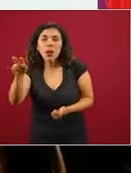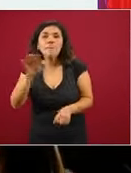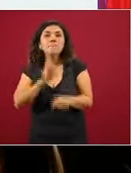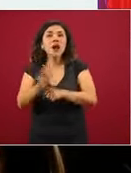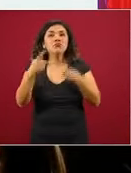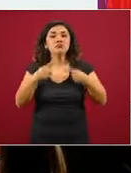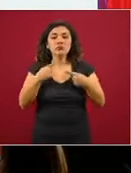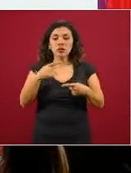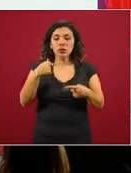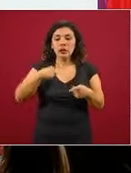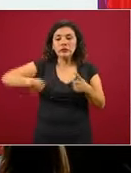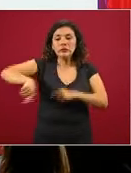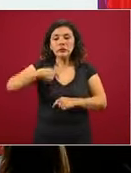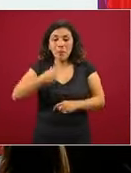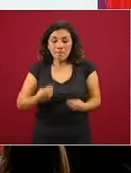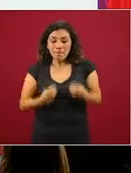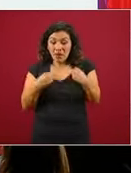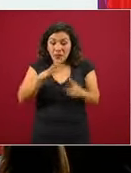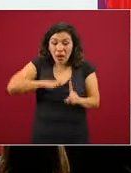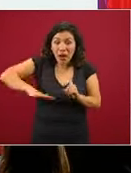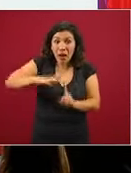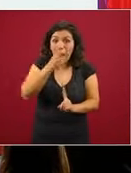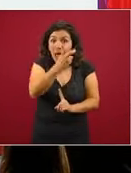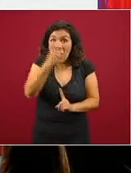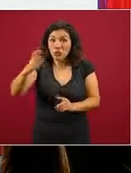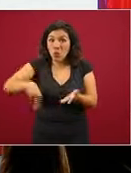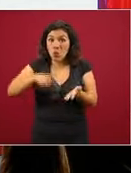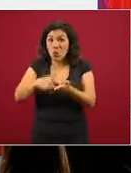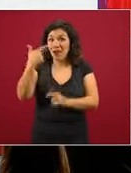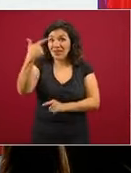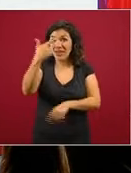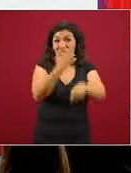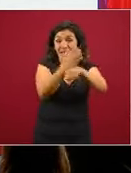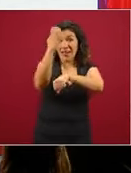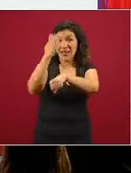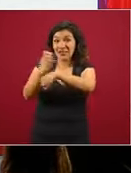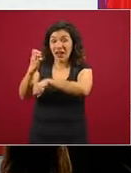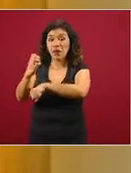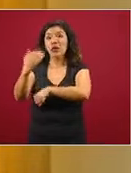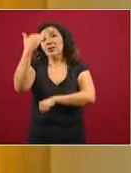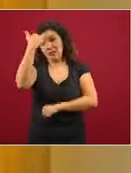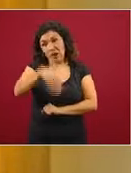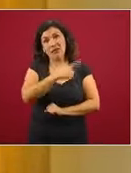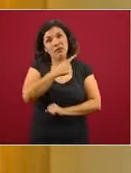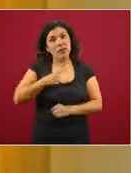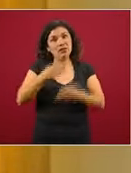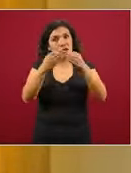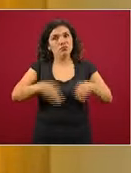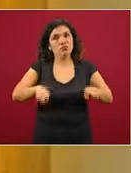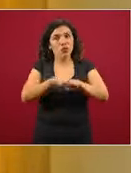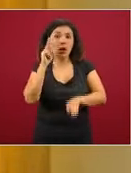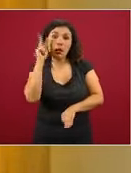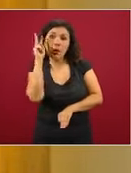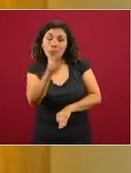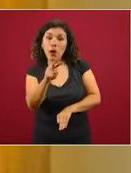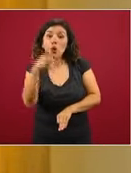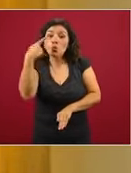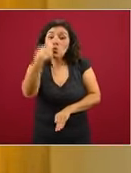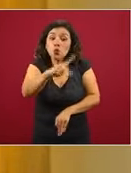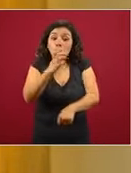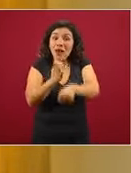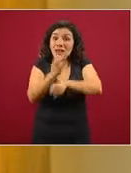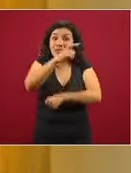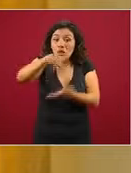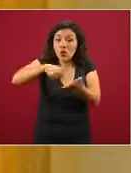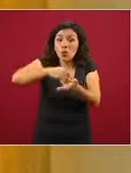las personas que en este momento residen en estas 7 entidades federativas. Es importante que sepan que en su entidad